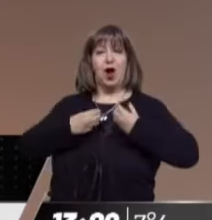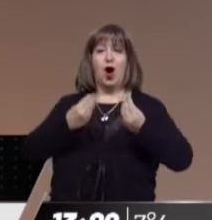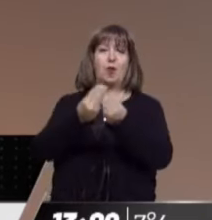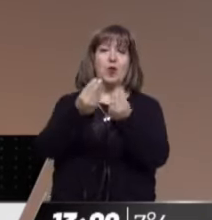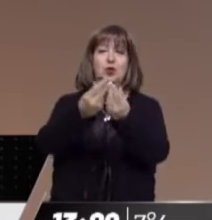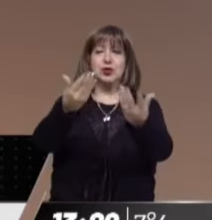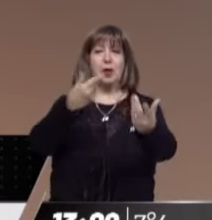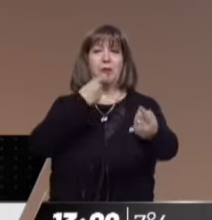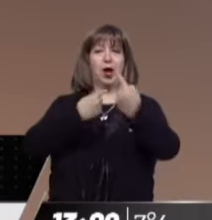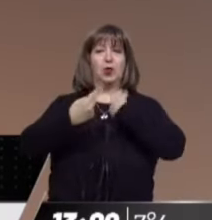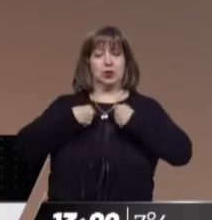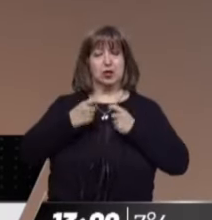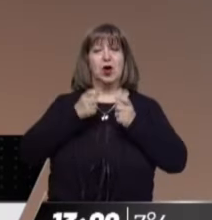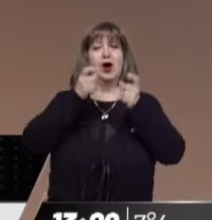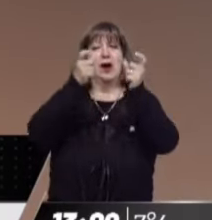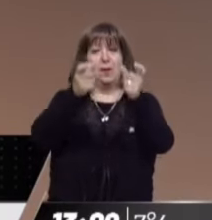docena.